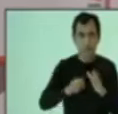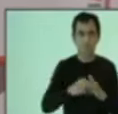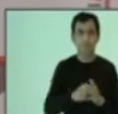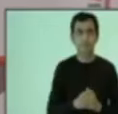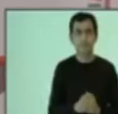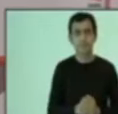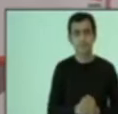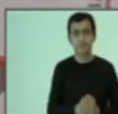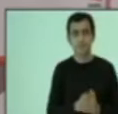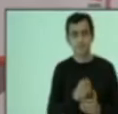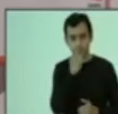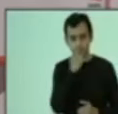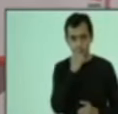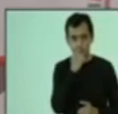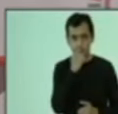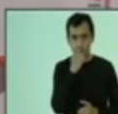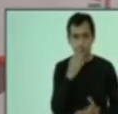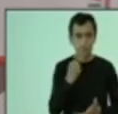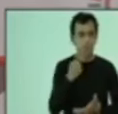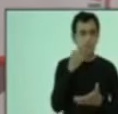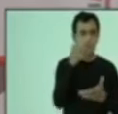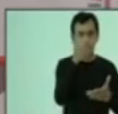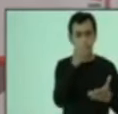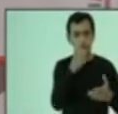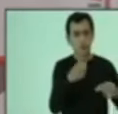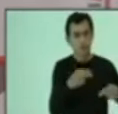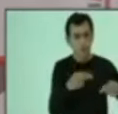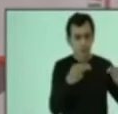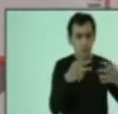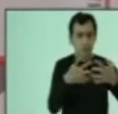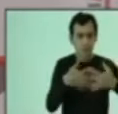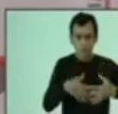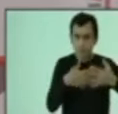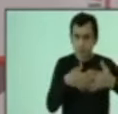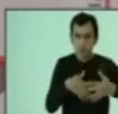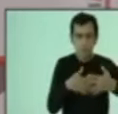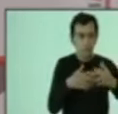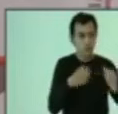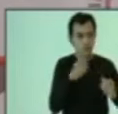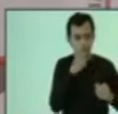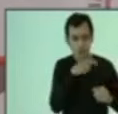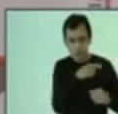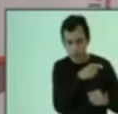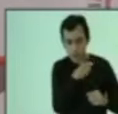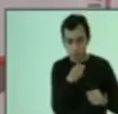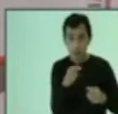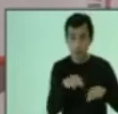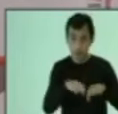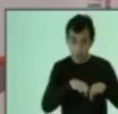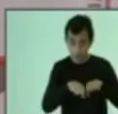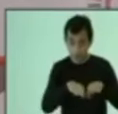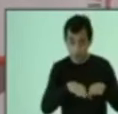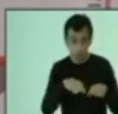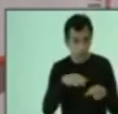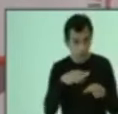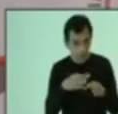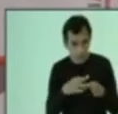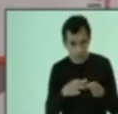estimularé proyectos de inversión comercial, industrial, que permitan la generación de empleos